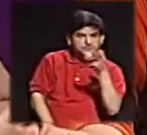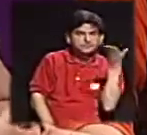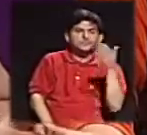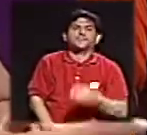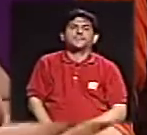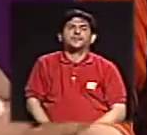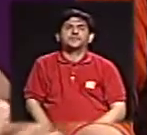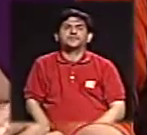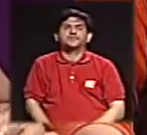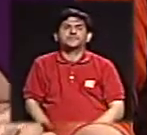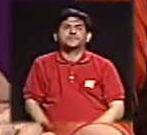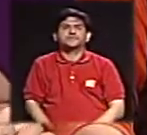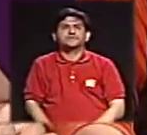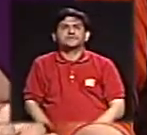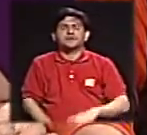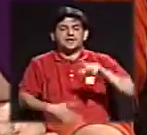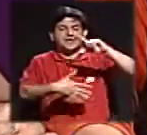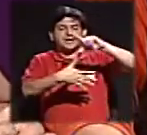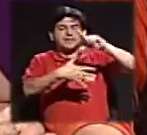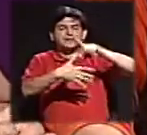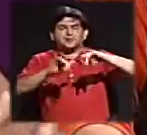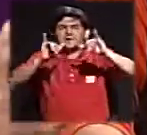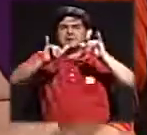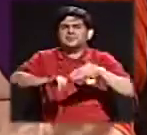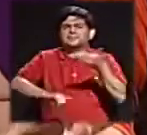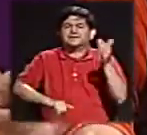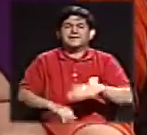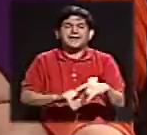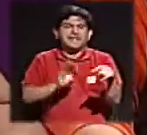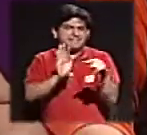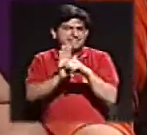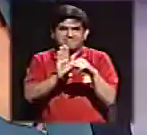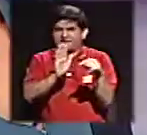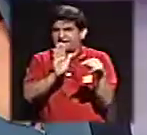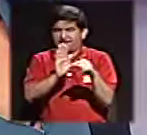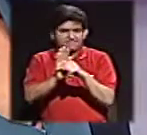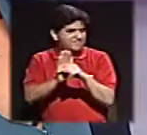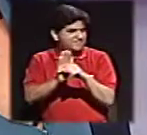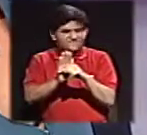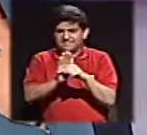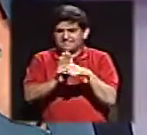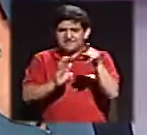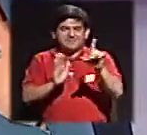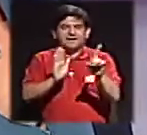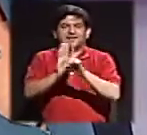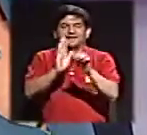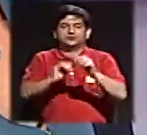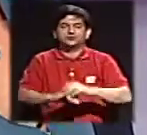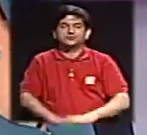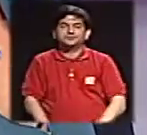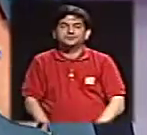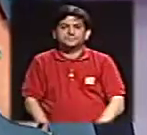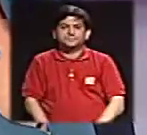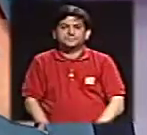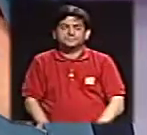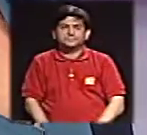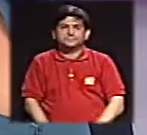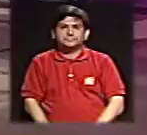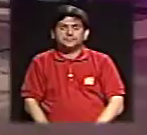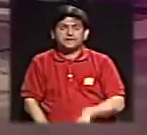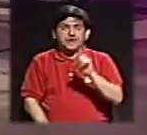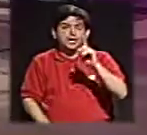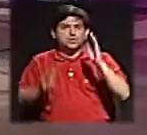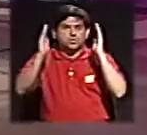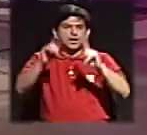la línea latinoamericana es la negación de ese derecho, ¿verdad? Lo cierto es que hay una gran